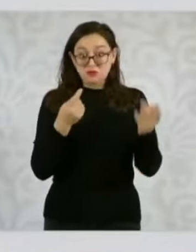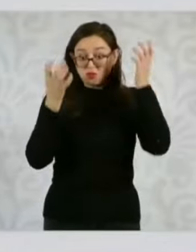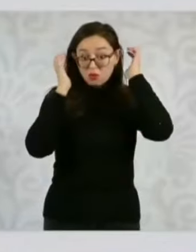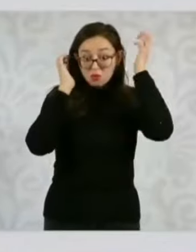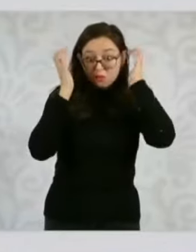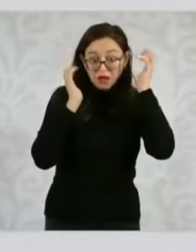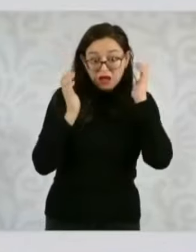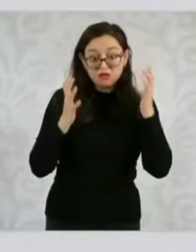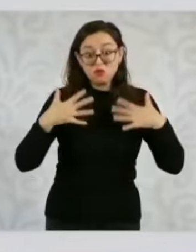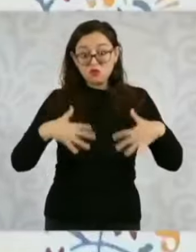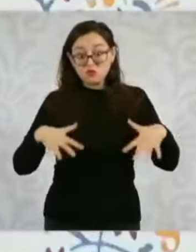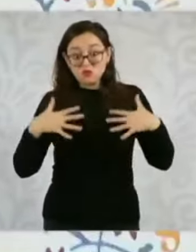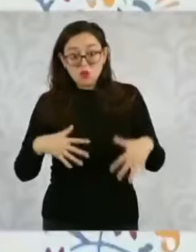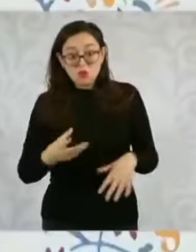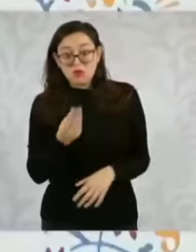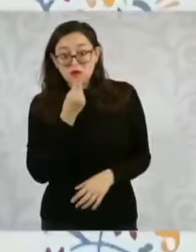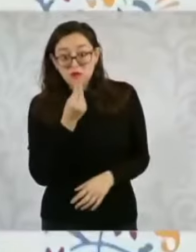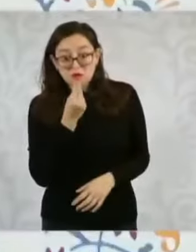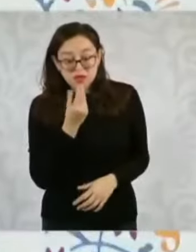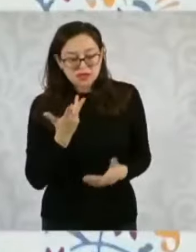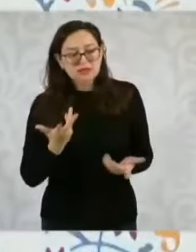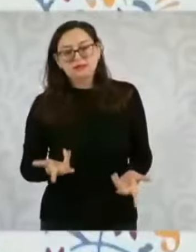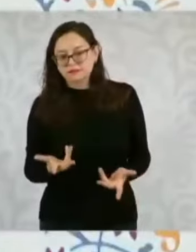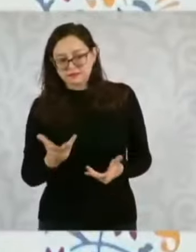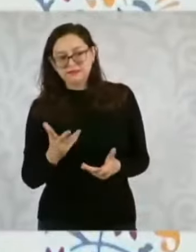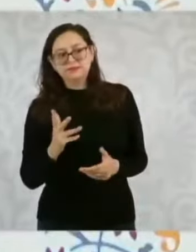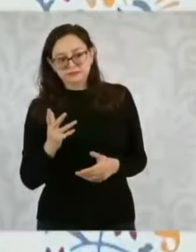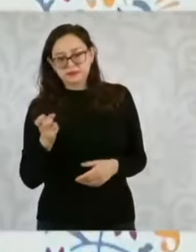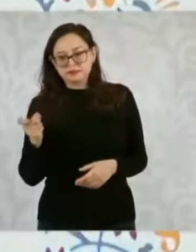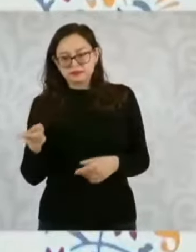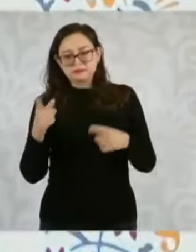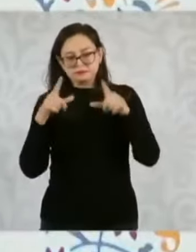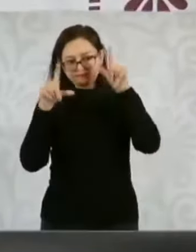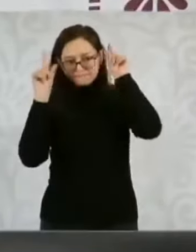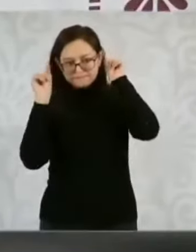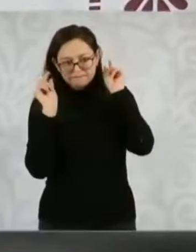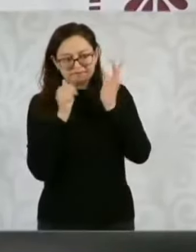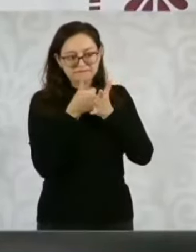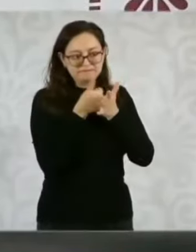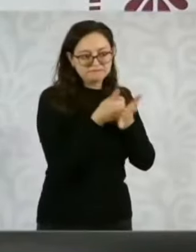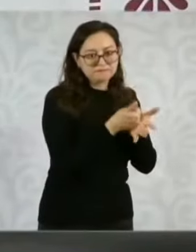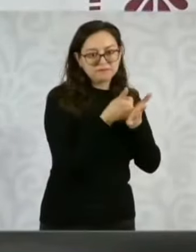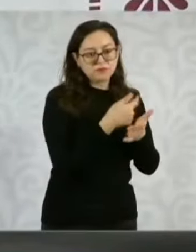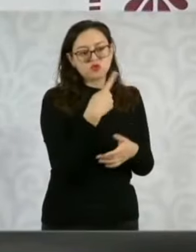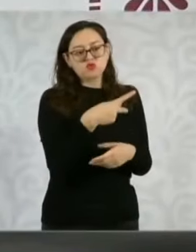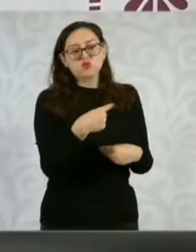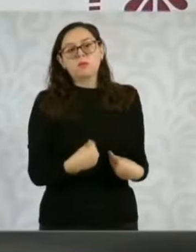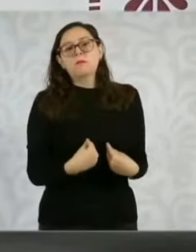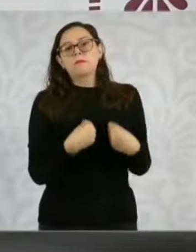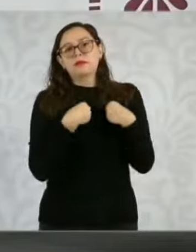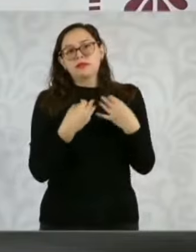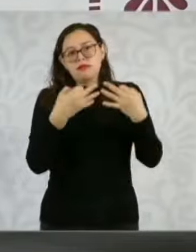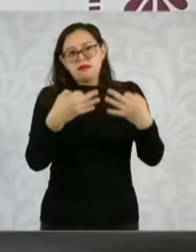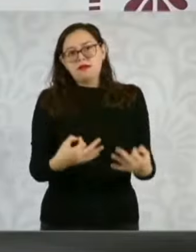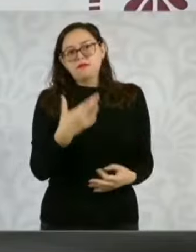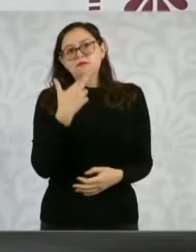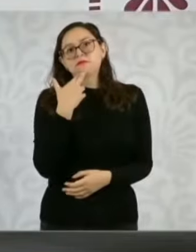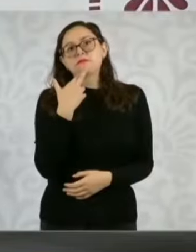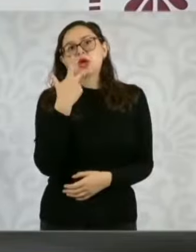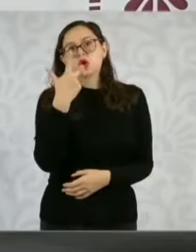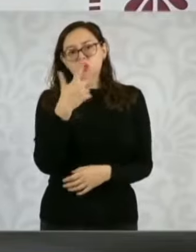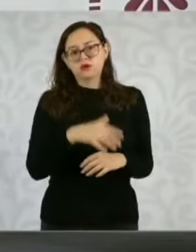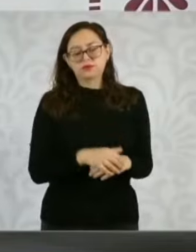que tienen, cómo poder comer, y todo eso reforzará la calidad de vida de estas personas.